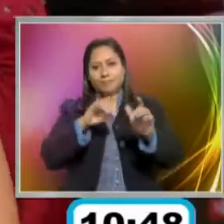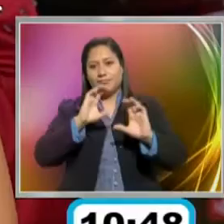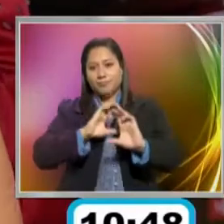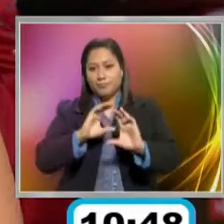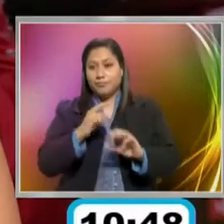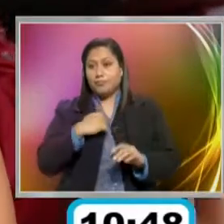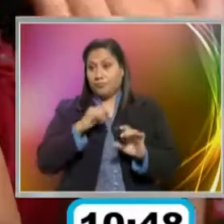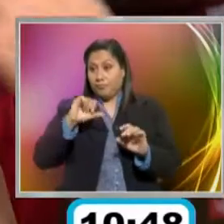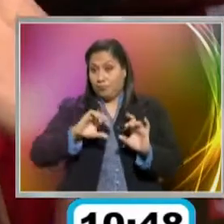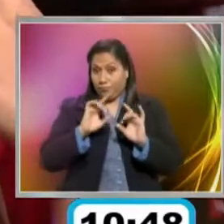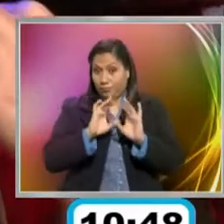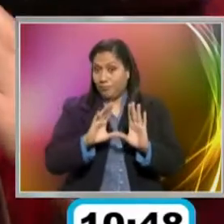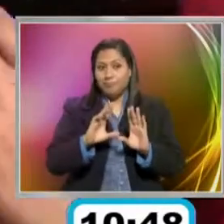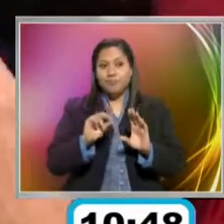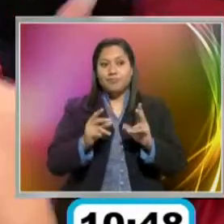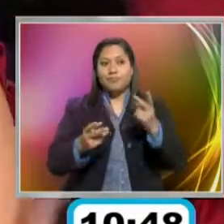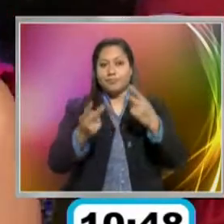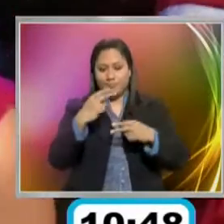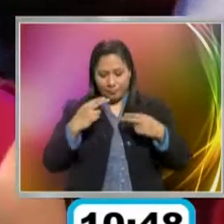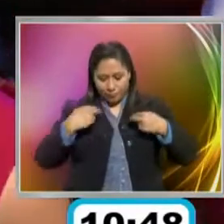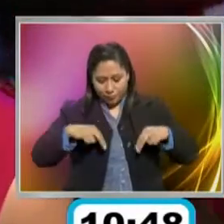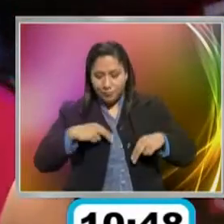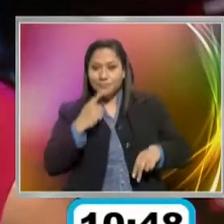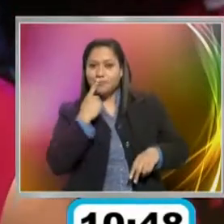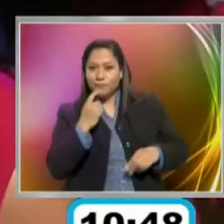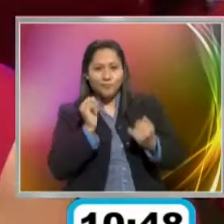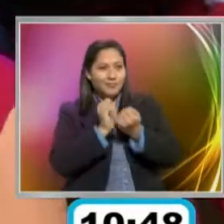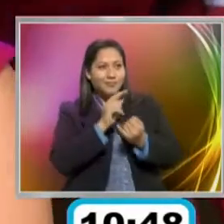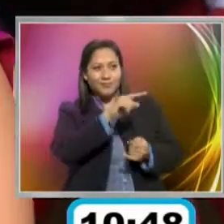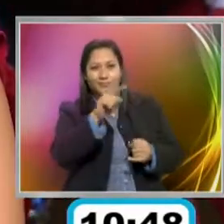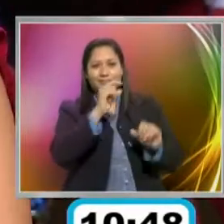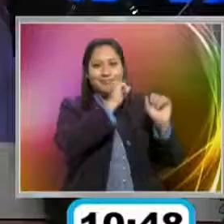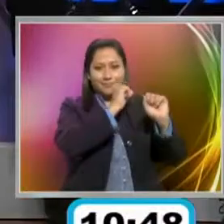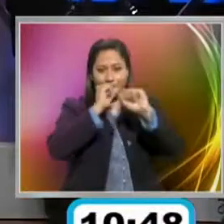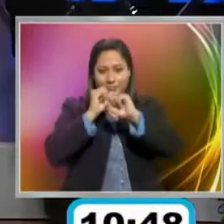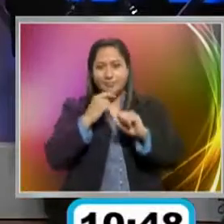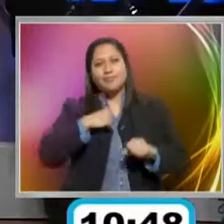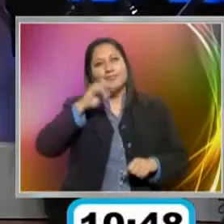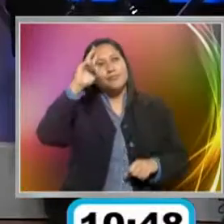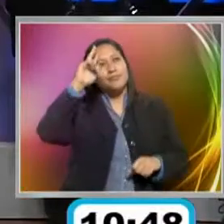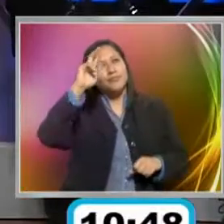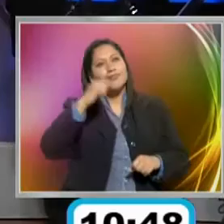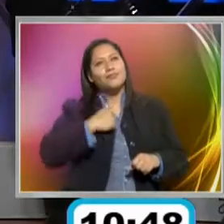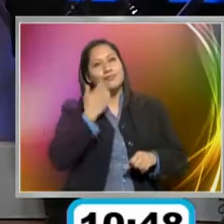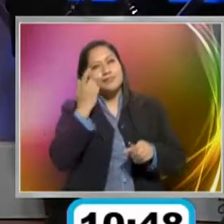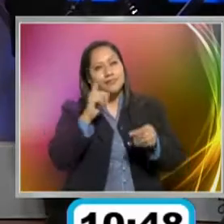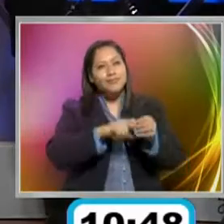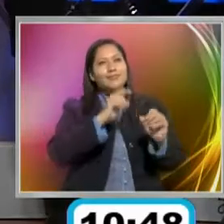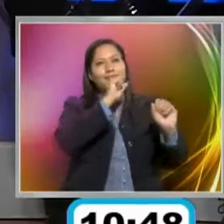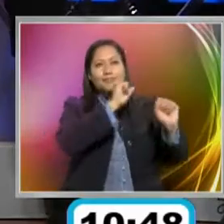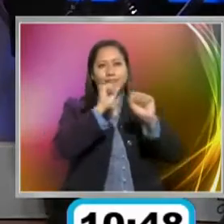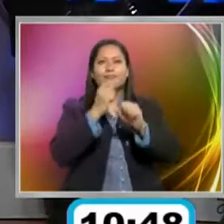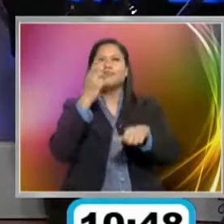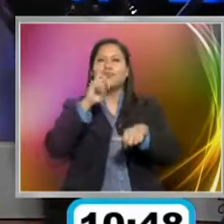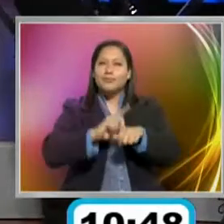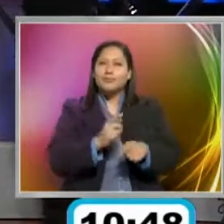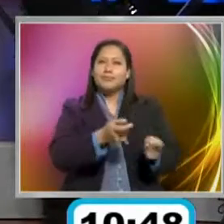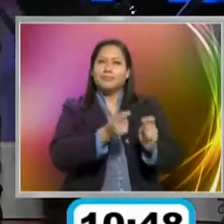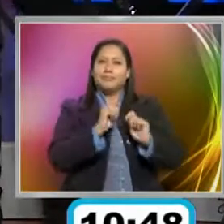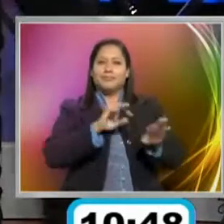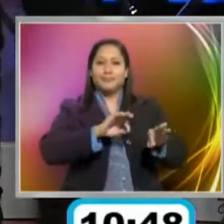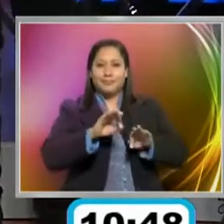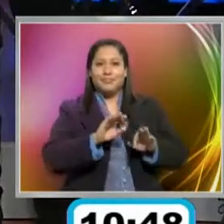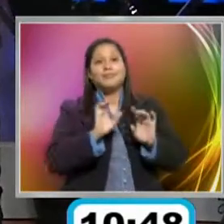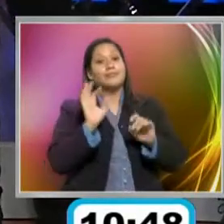no es casualidad, yo vine acorde, vestida de rojo, Claro. porque yo sueño con estar en una banda y sé que algún día se me va a dar y de repente